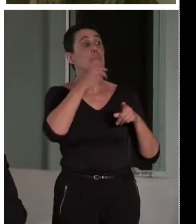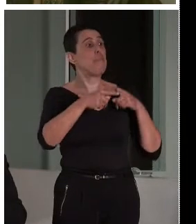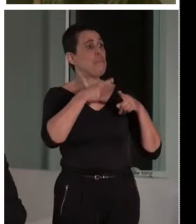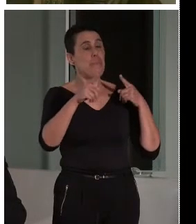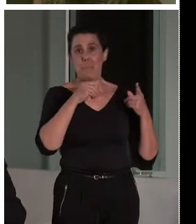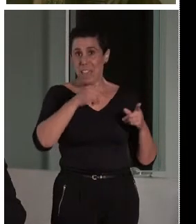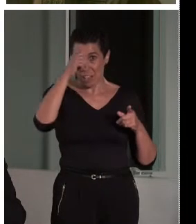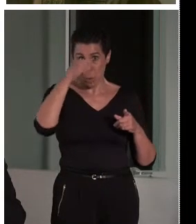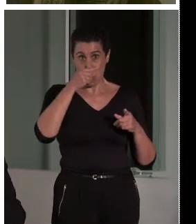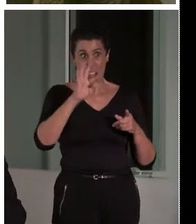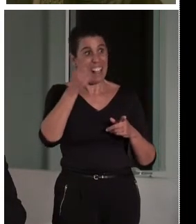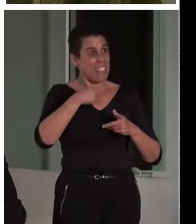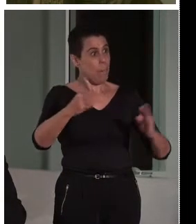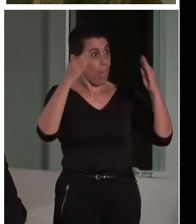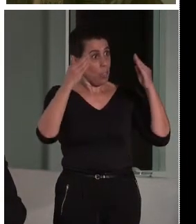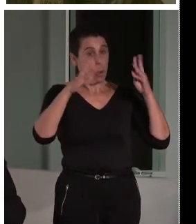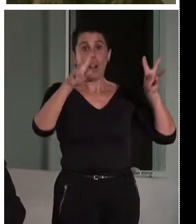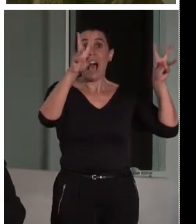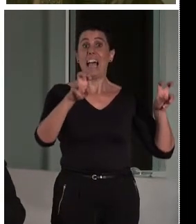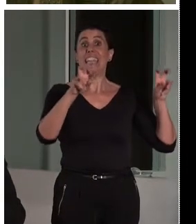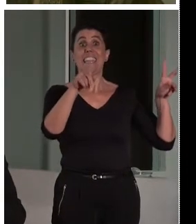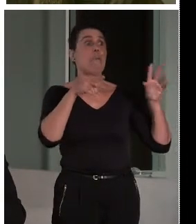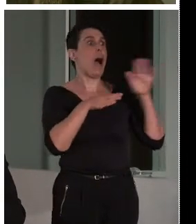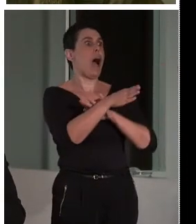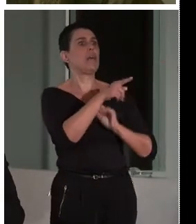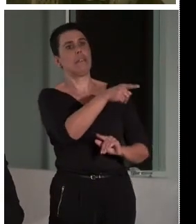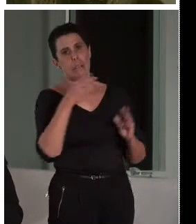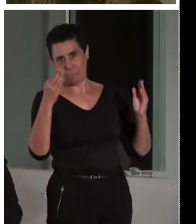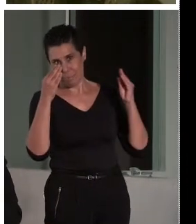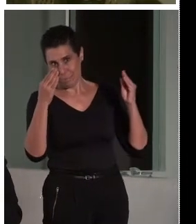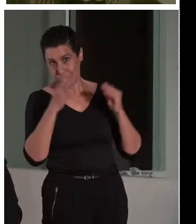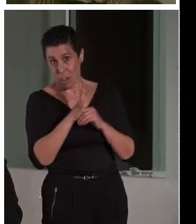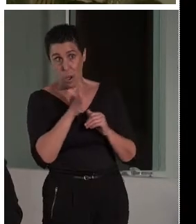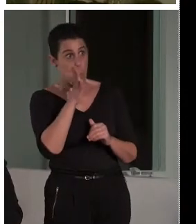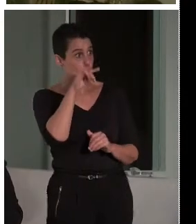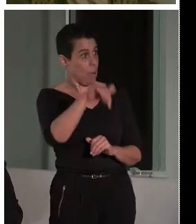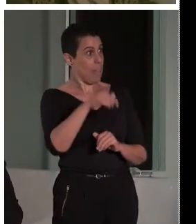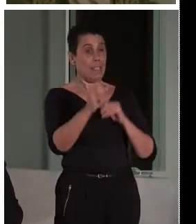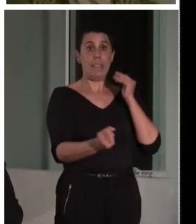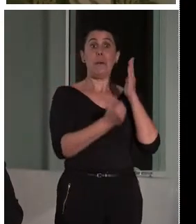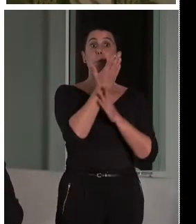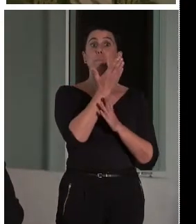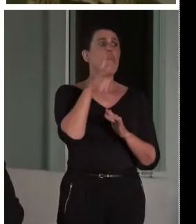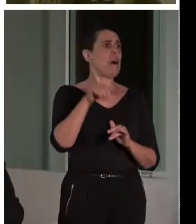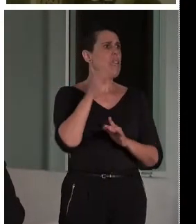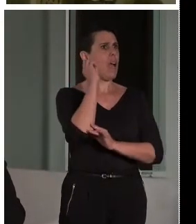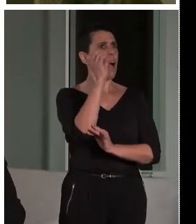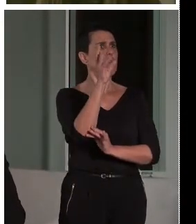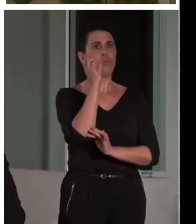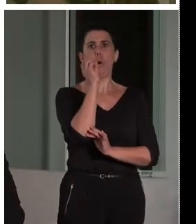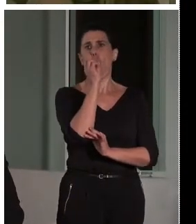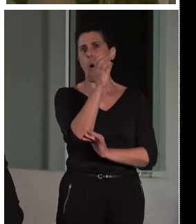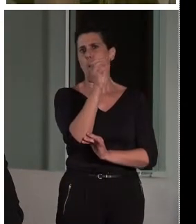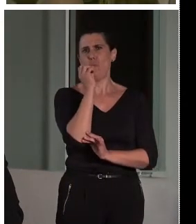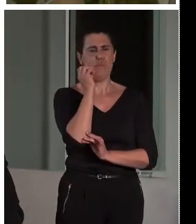porque está claro que la accesibilidad es uno de los temas claves de esta mañana la verdad es que ha sido un gusto tanto ir a